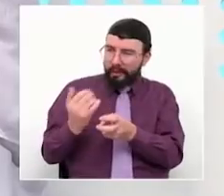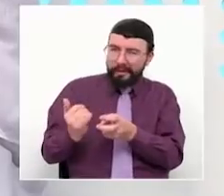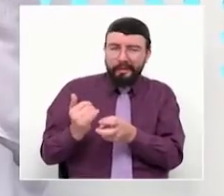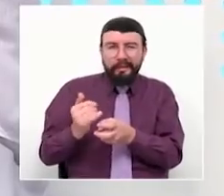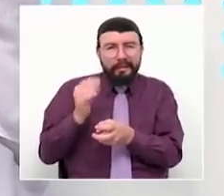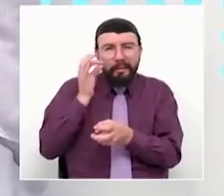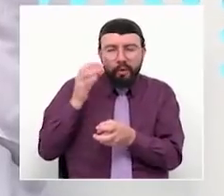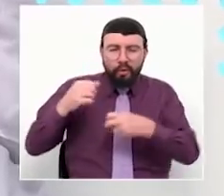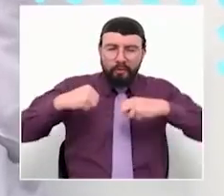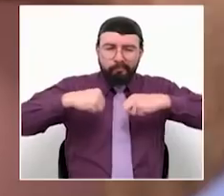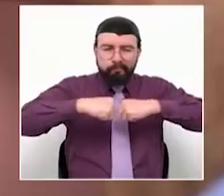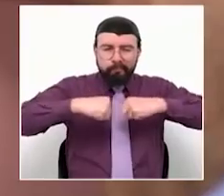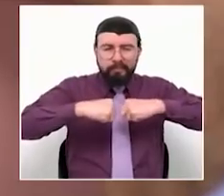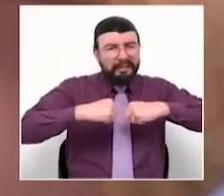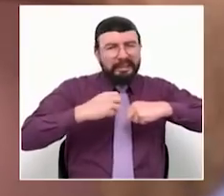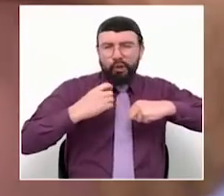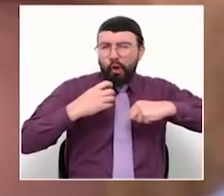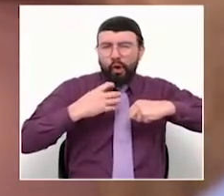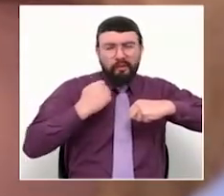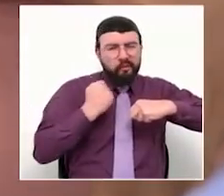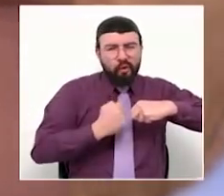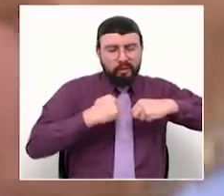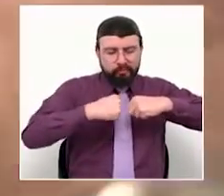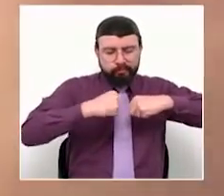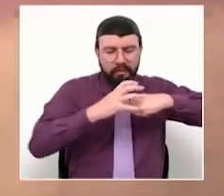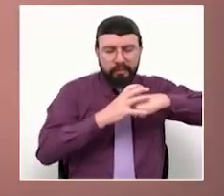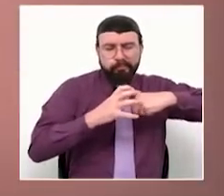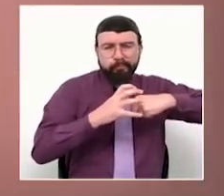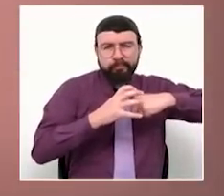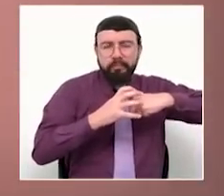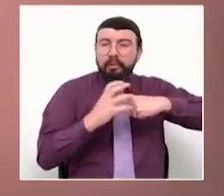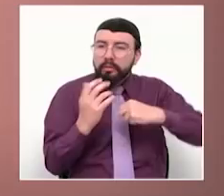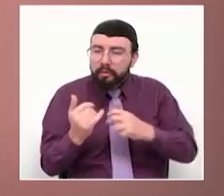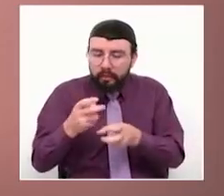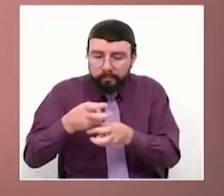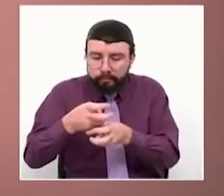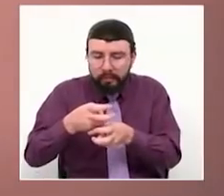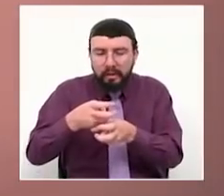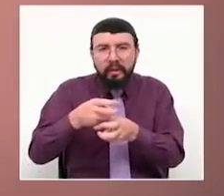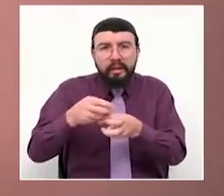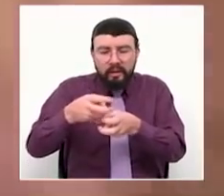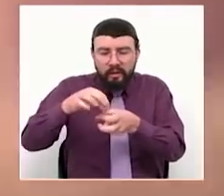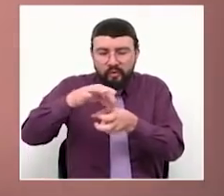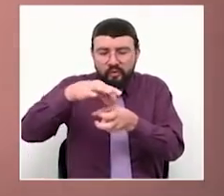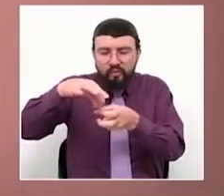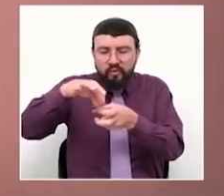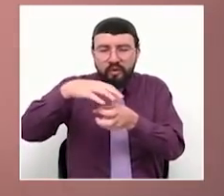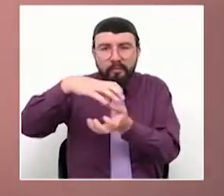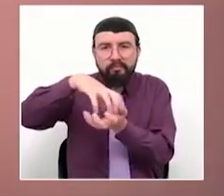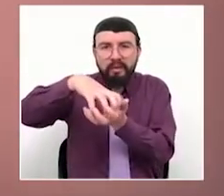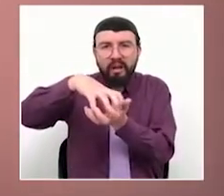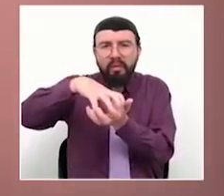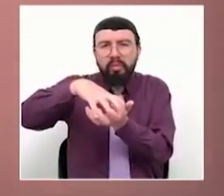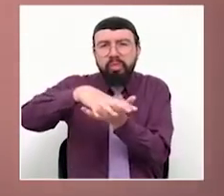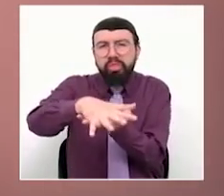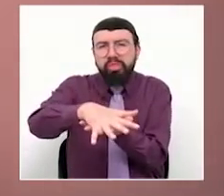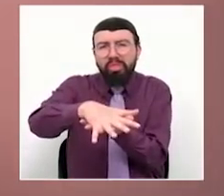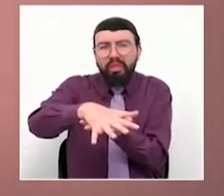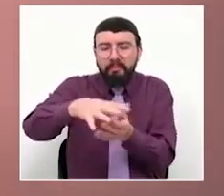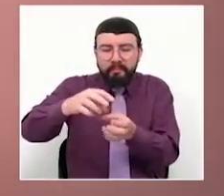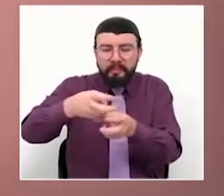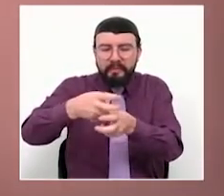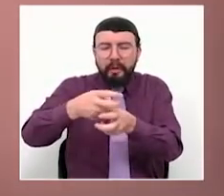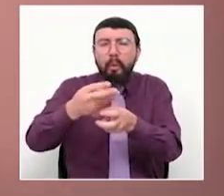una artrosis, ¿qué hace? Esta gelatina, que ya les dije, se riega, ¿cierto? Se riega porque es